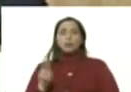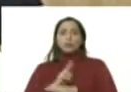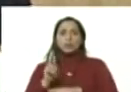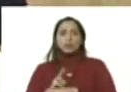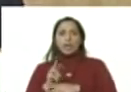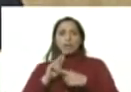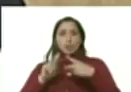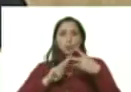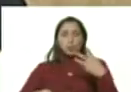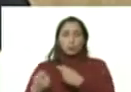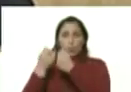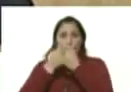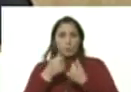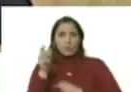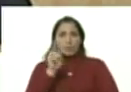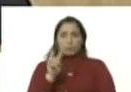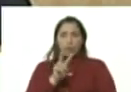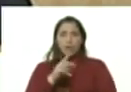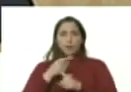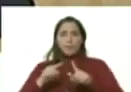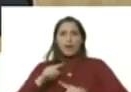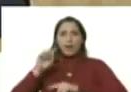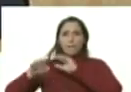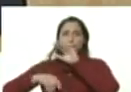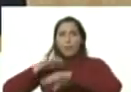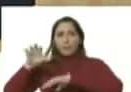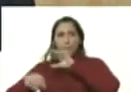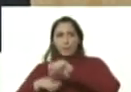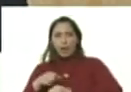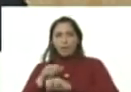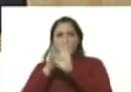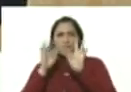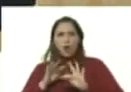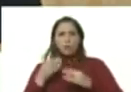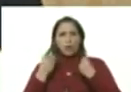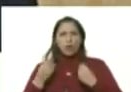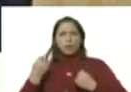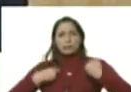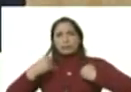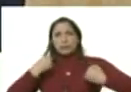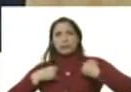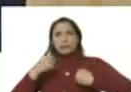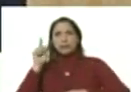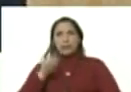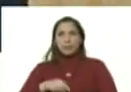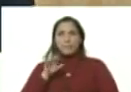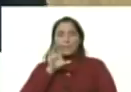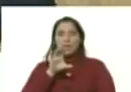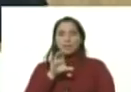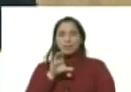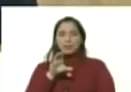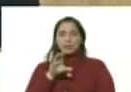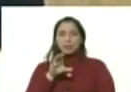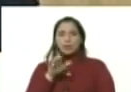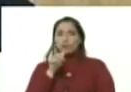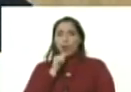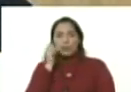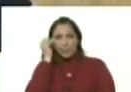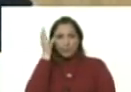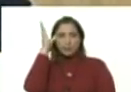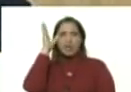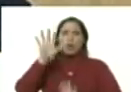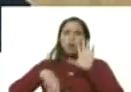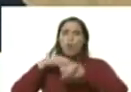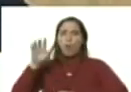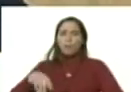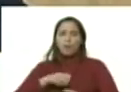financieros venezolanos para transar, por la manera como afectó el riesgo país y la incapacidad para obtener